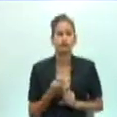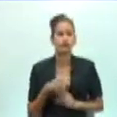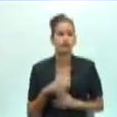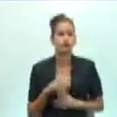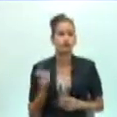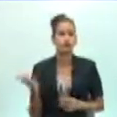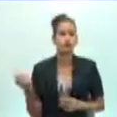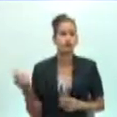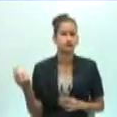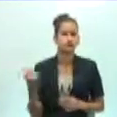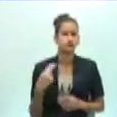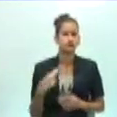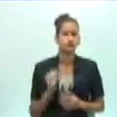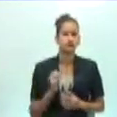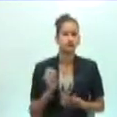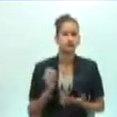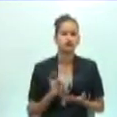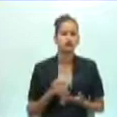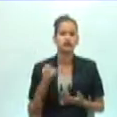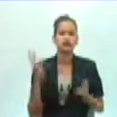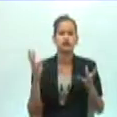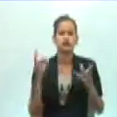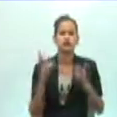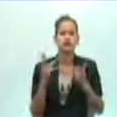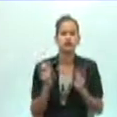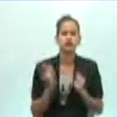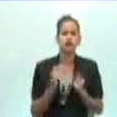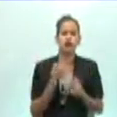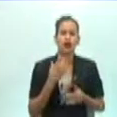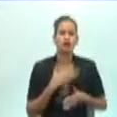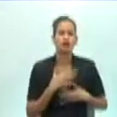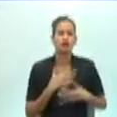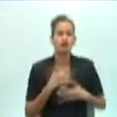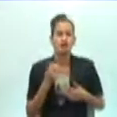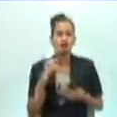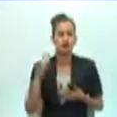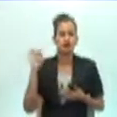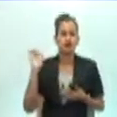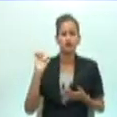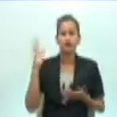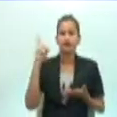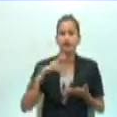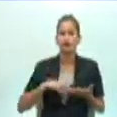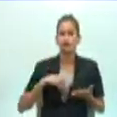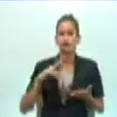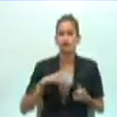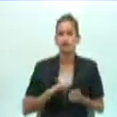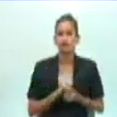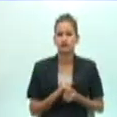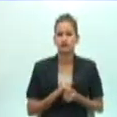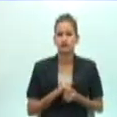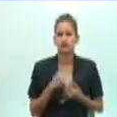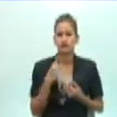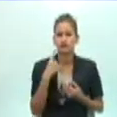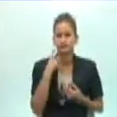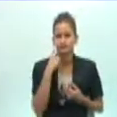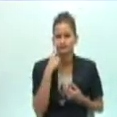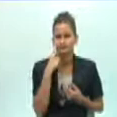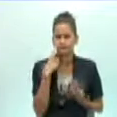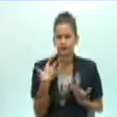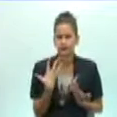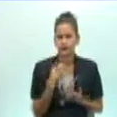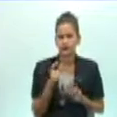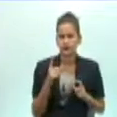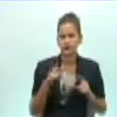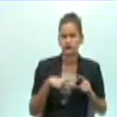los resultados del instrumento de autoevaluación. De inmediato, conozcamos cuáles son los contenidos con